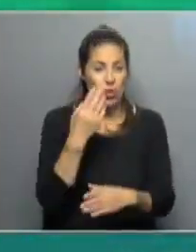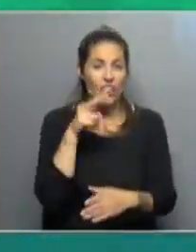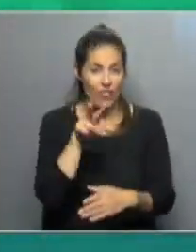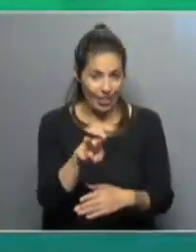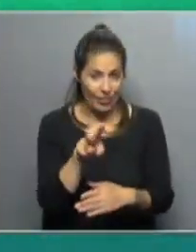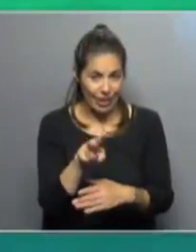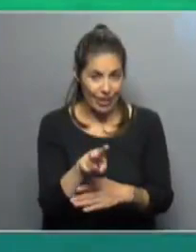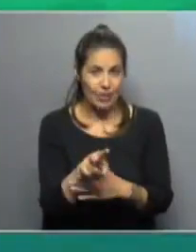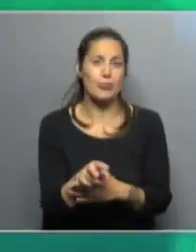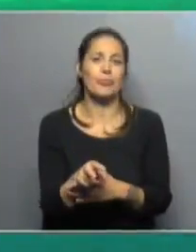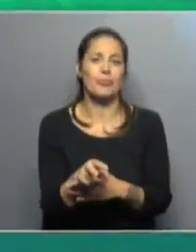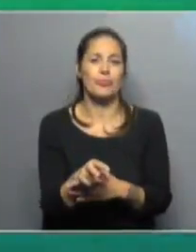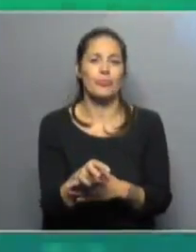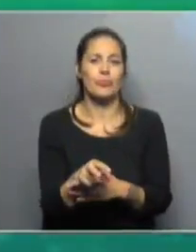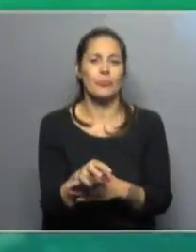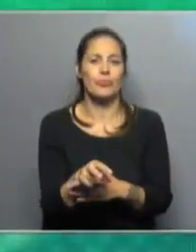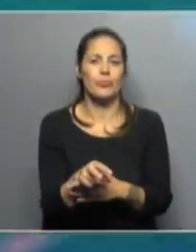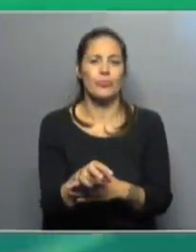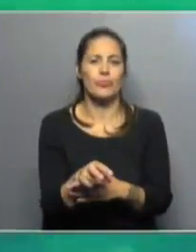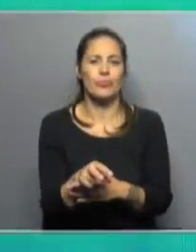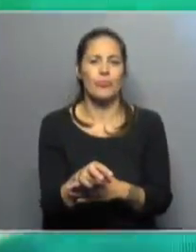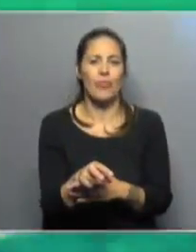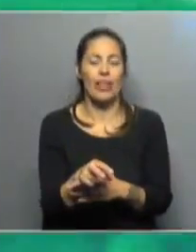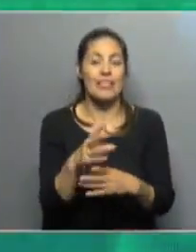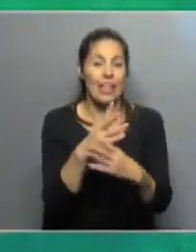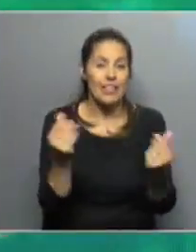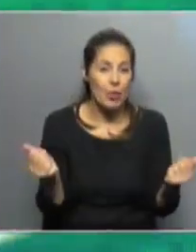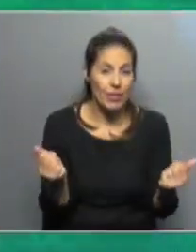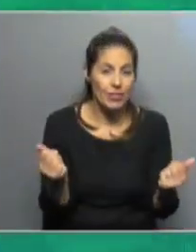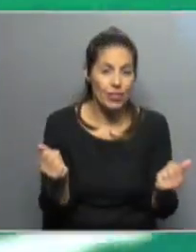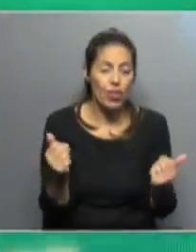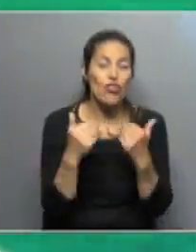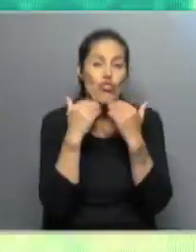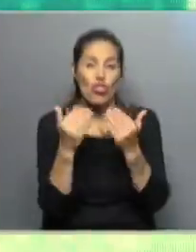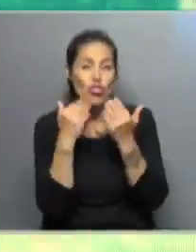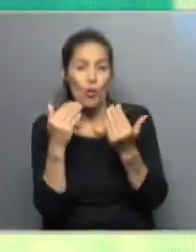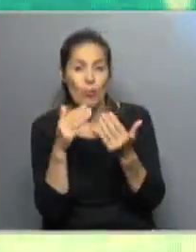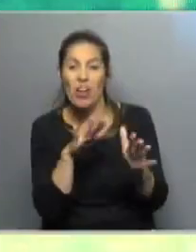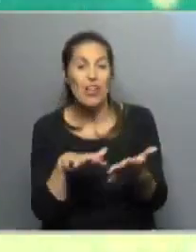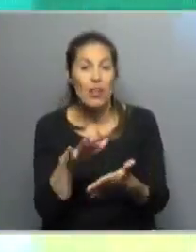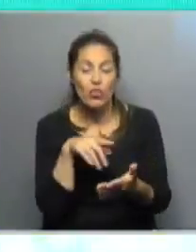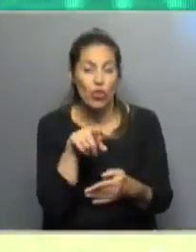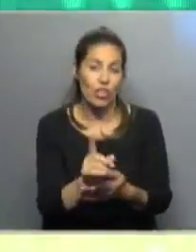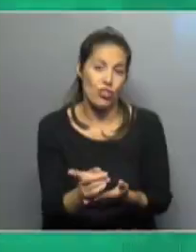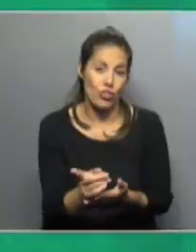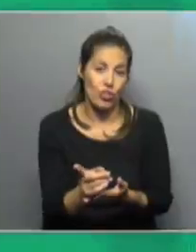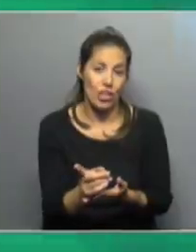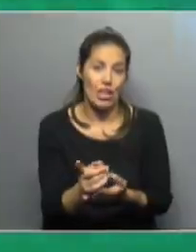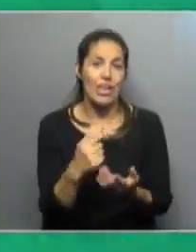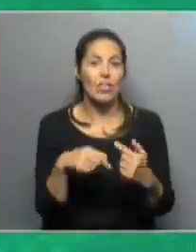ver, aquello de si están desaparecidos, en realidad no sabemos claro. qué sucedió con ellos, claro. ¿no?